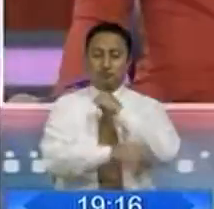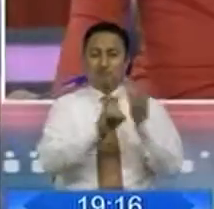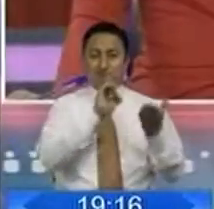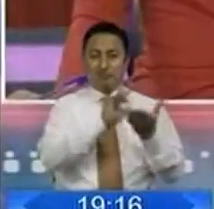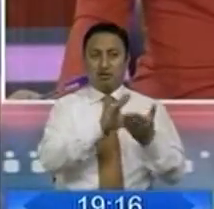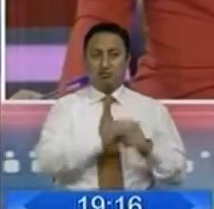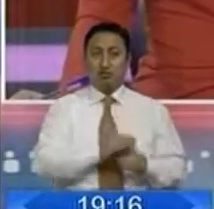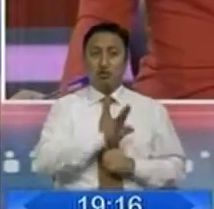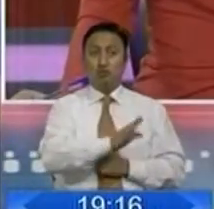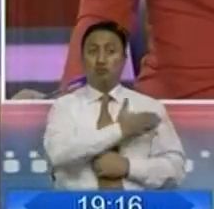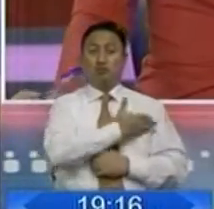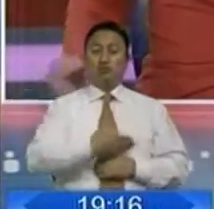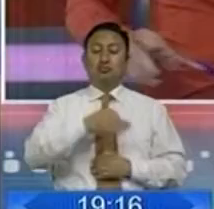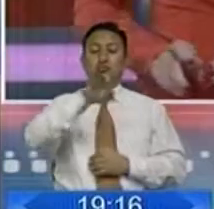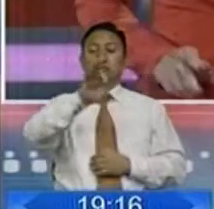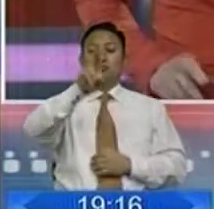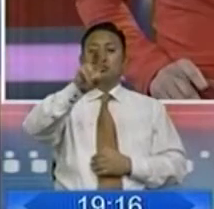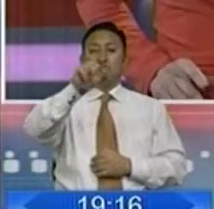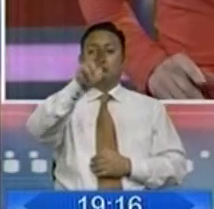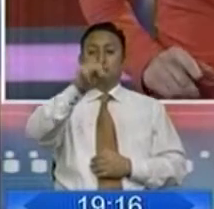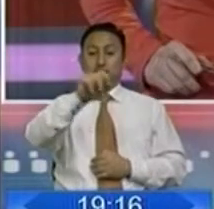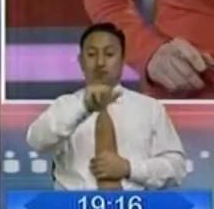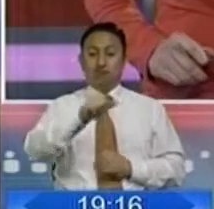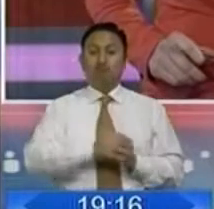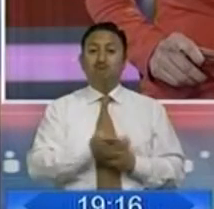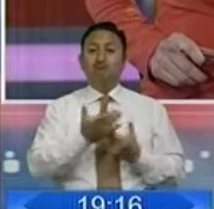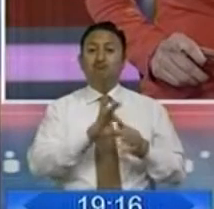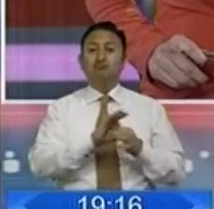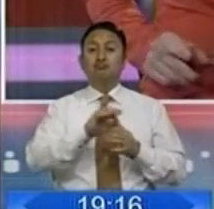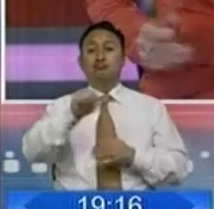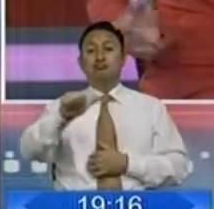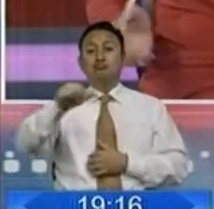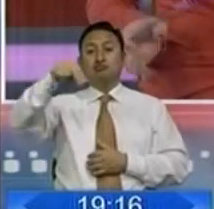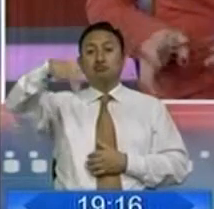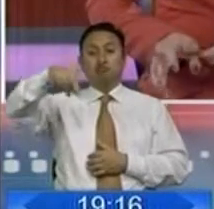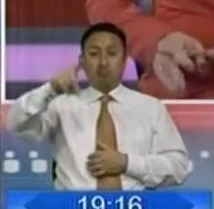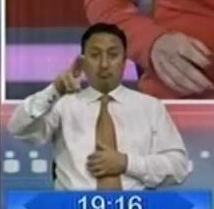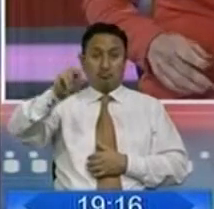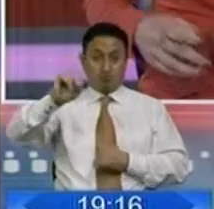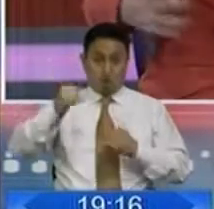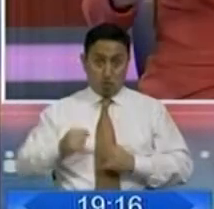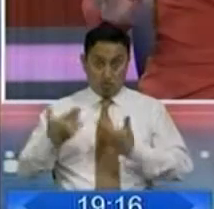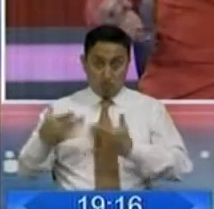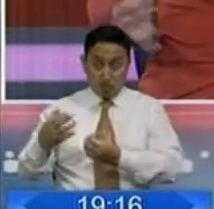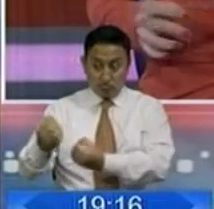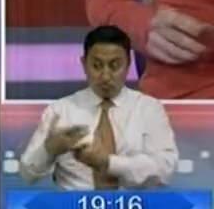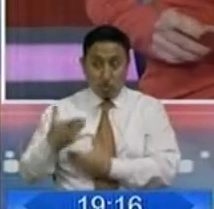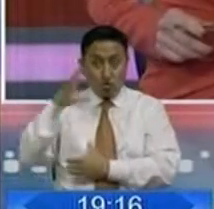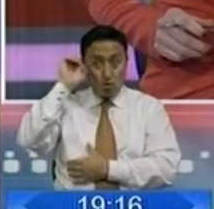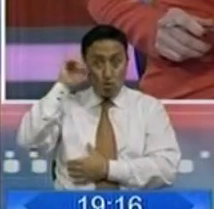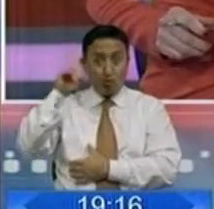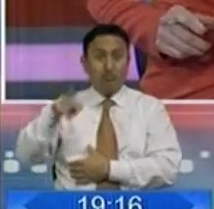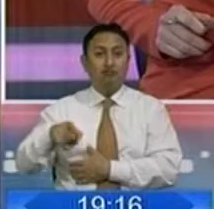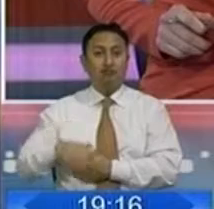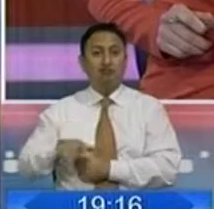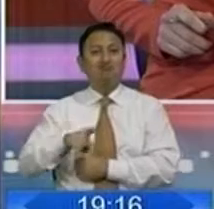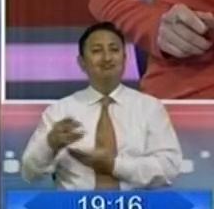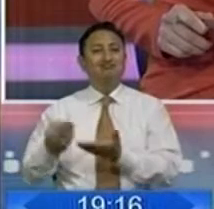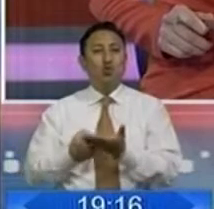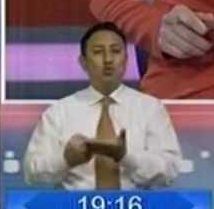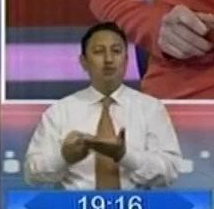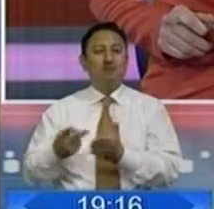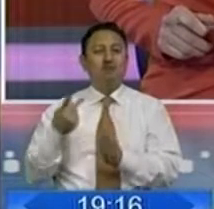incluido su presidente José Tuárez. Ahí se encuentra nuestra compañera Andrea Orbe, quien a esta hora nos tiene ya las reacciones de lo que ha sido